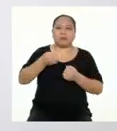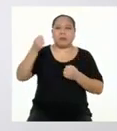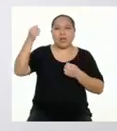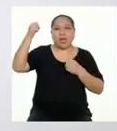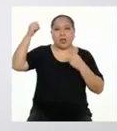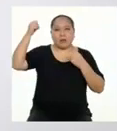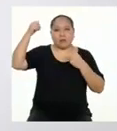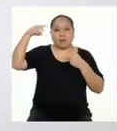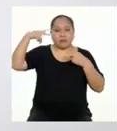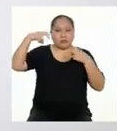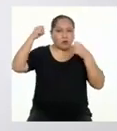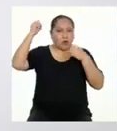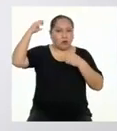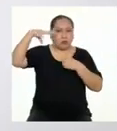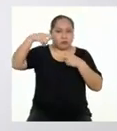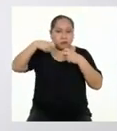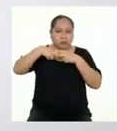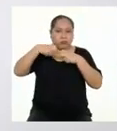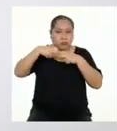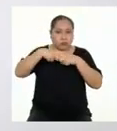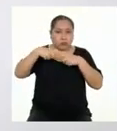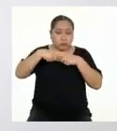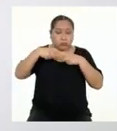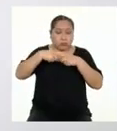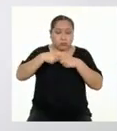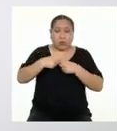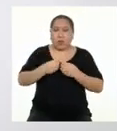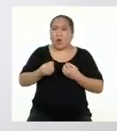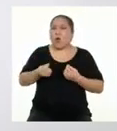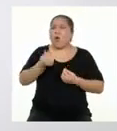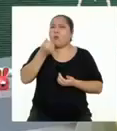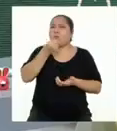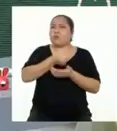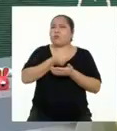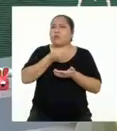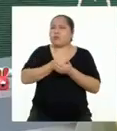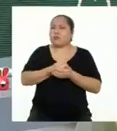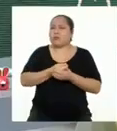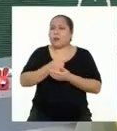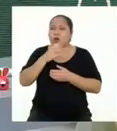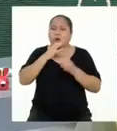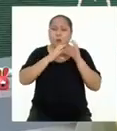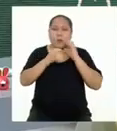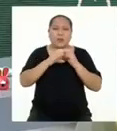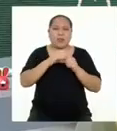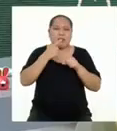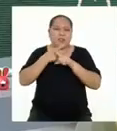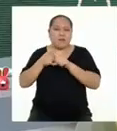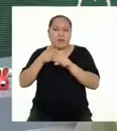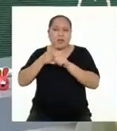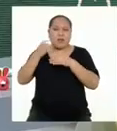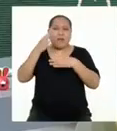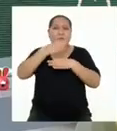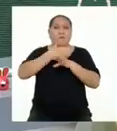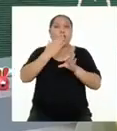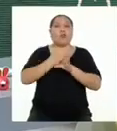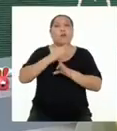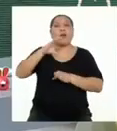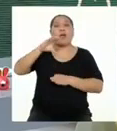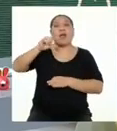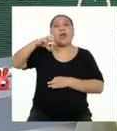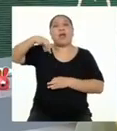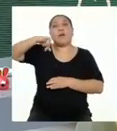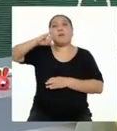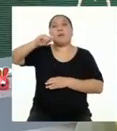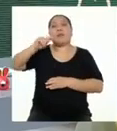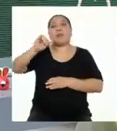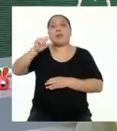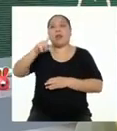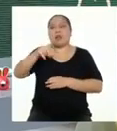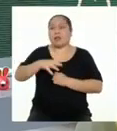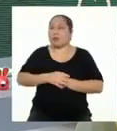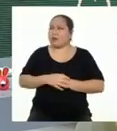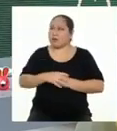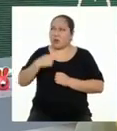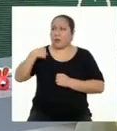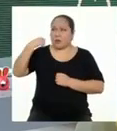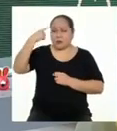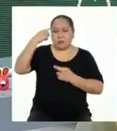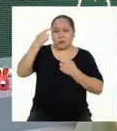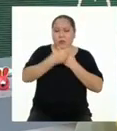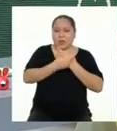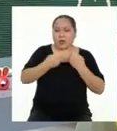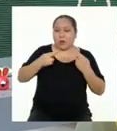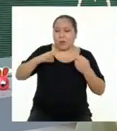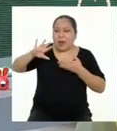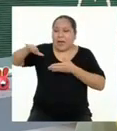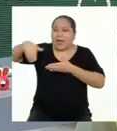conversar contigo acerca de los distintos tipos de capital. Sí, por favor. Me imagino que para que estos